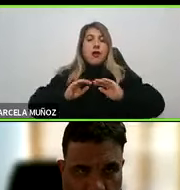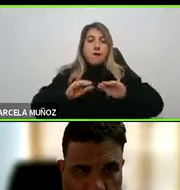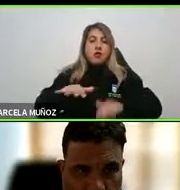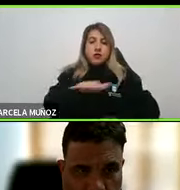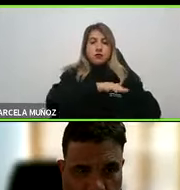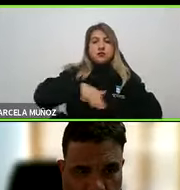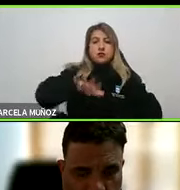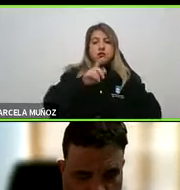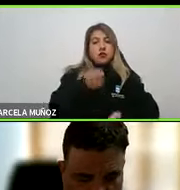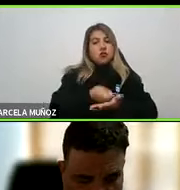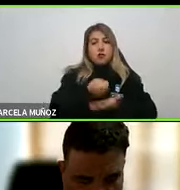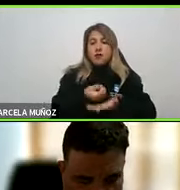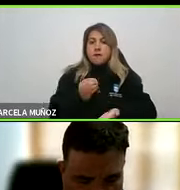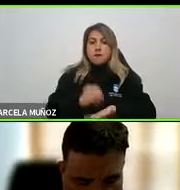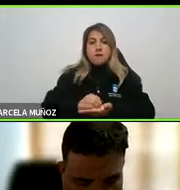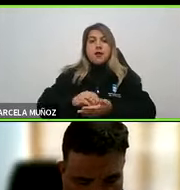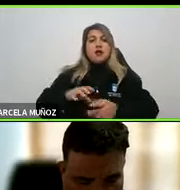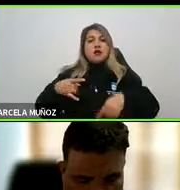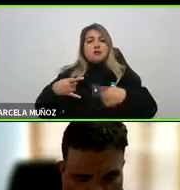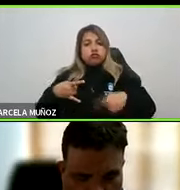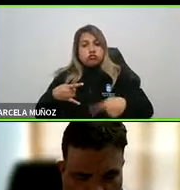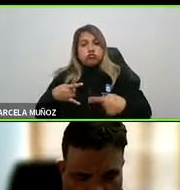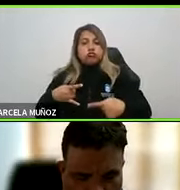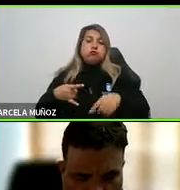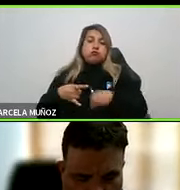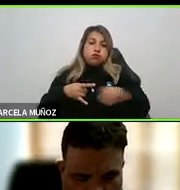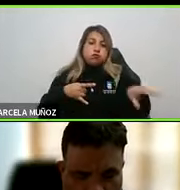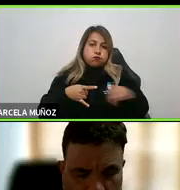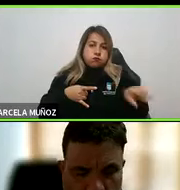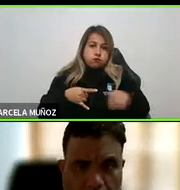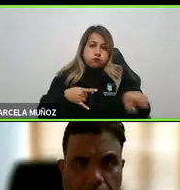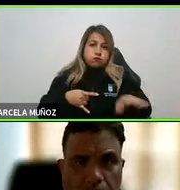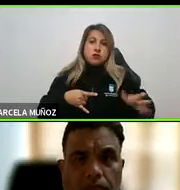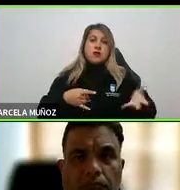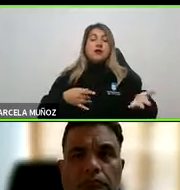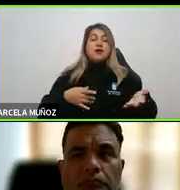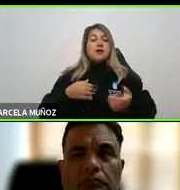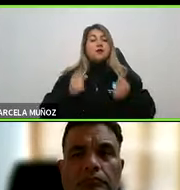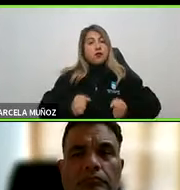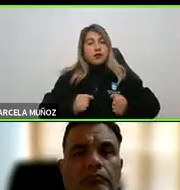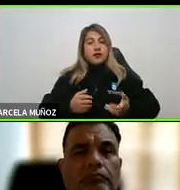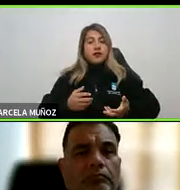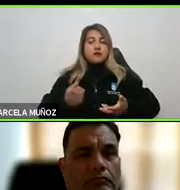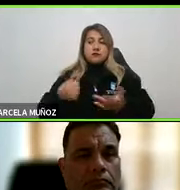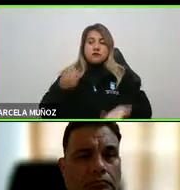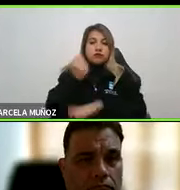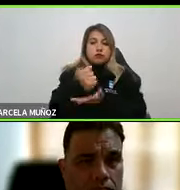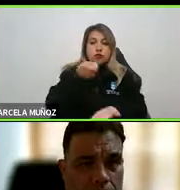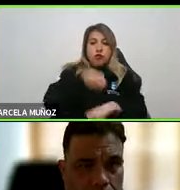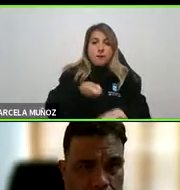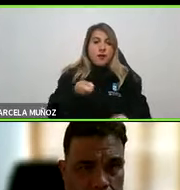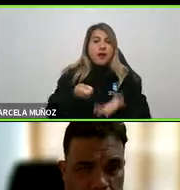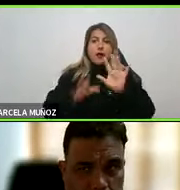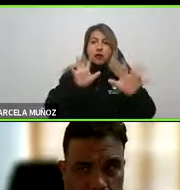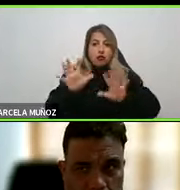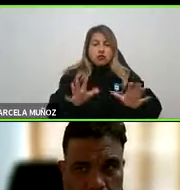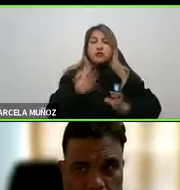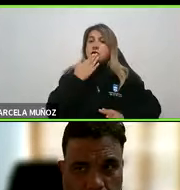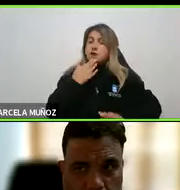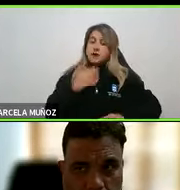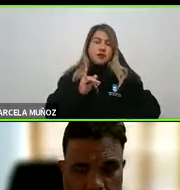que comprar más motobombas, si hay que llevar a votación algún tipo de implementación de recursos económicos o de materiales, también estoy a